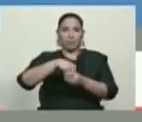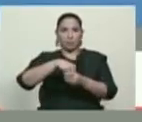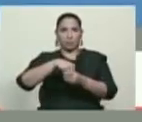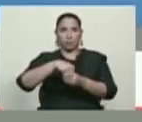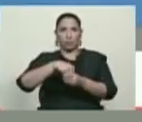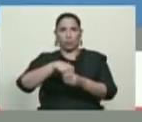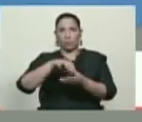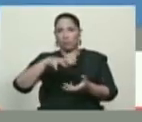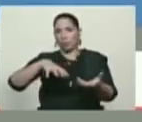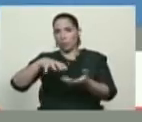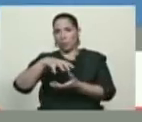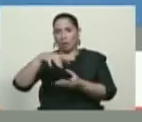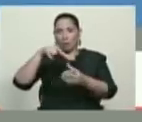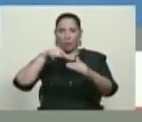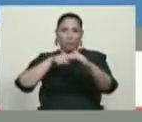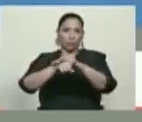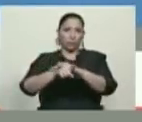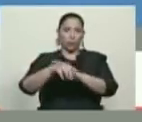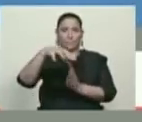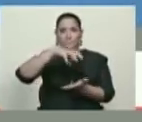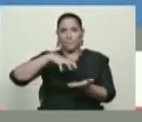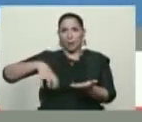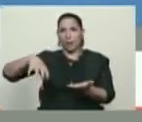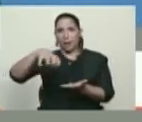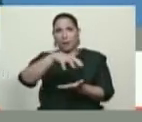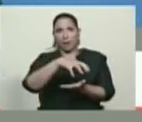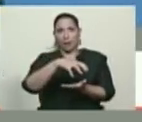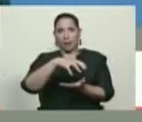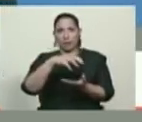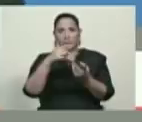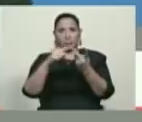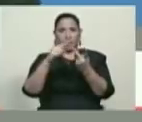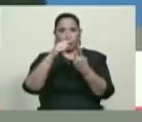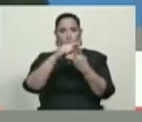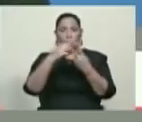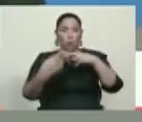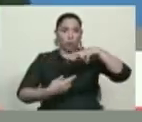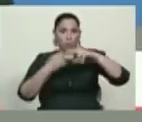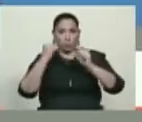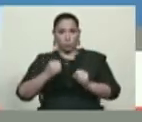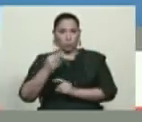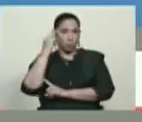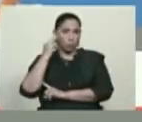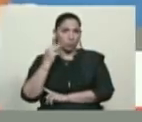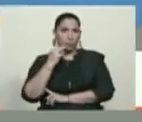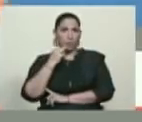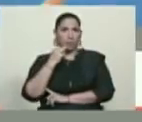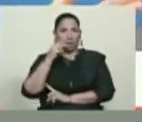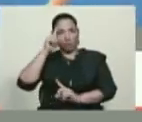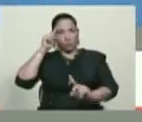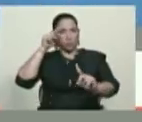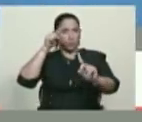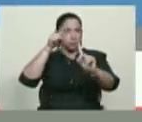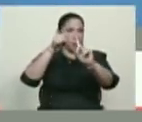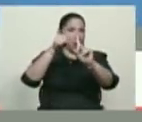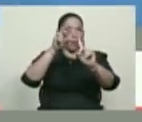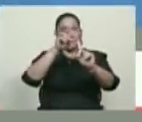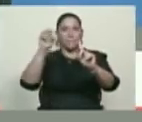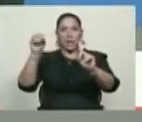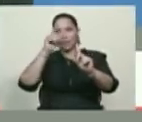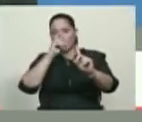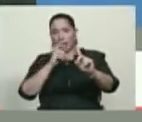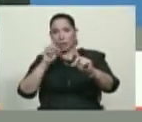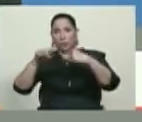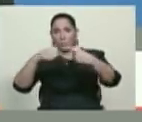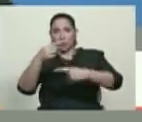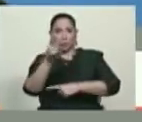asuntos internos de los países. Con estos dos instrumentos, la Revolución Bolivariana está alcanzando sus 20 años. El próximo 2 de